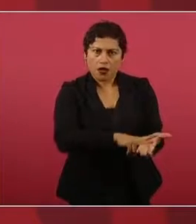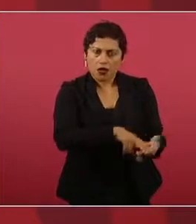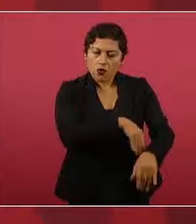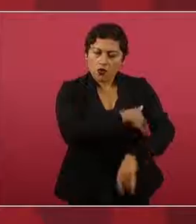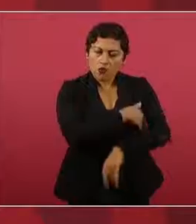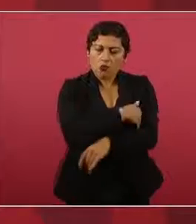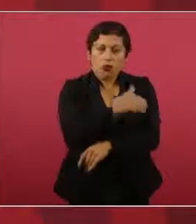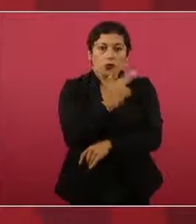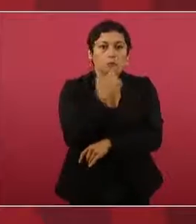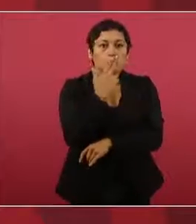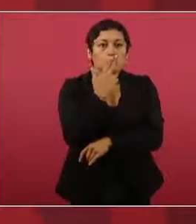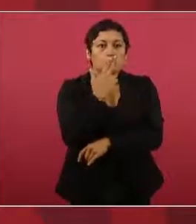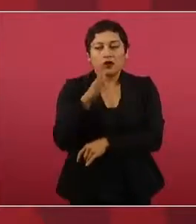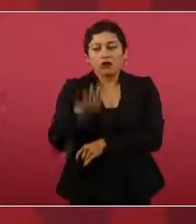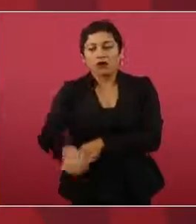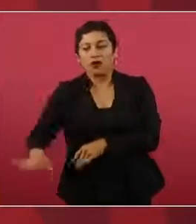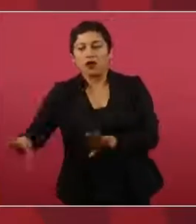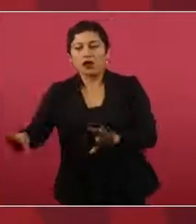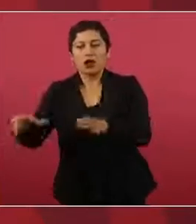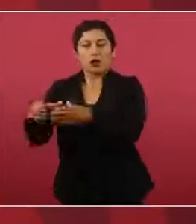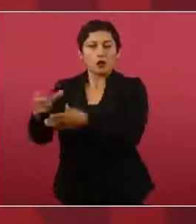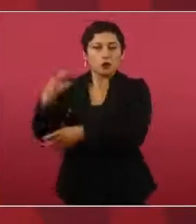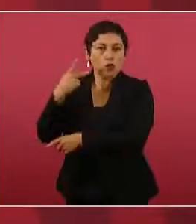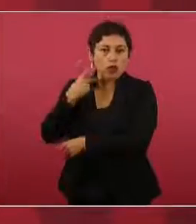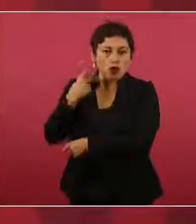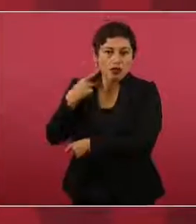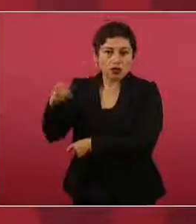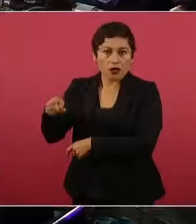No llegó la corrupción